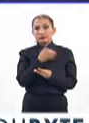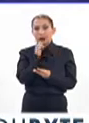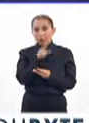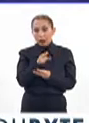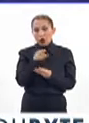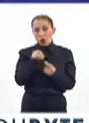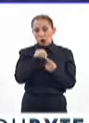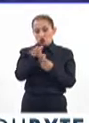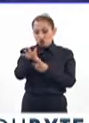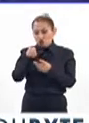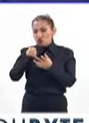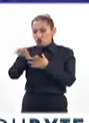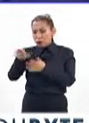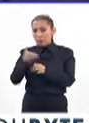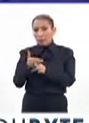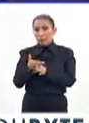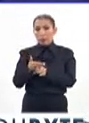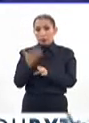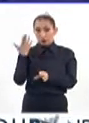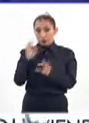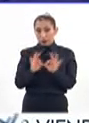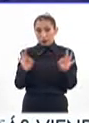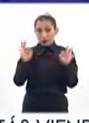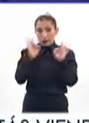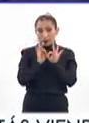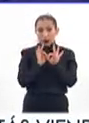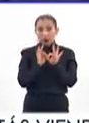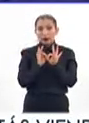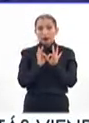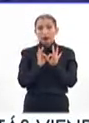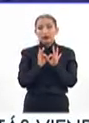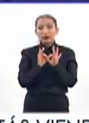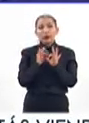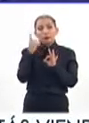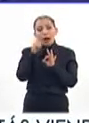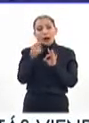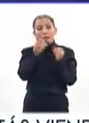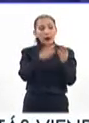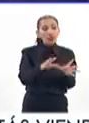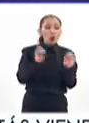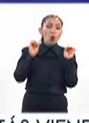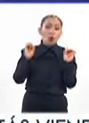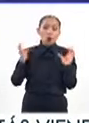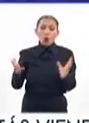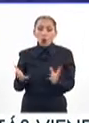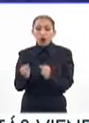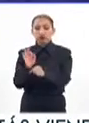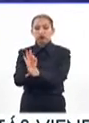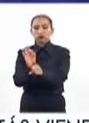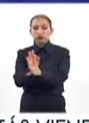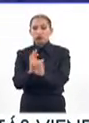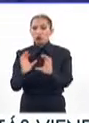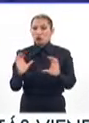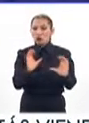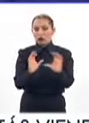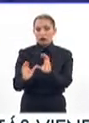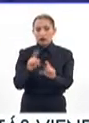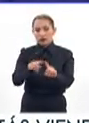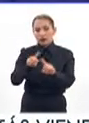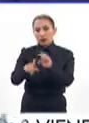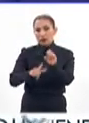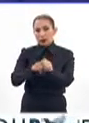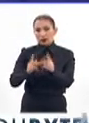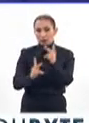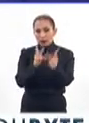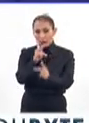también un impacto muy significativo en la pérdida o la preservación de la